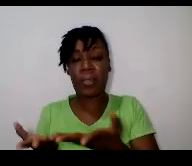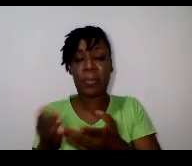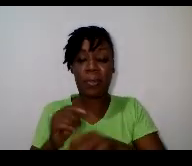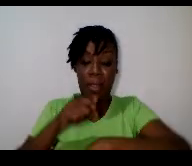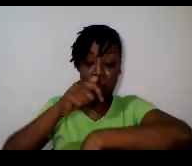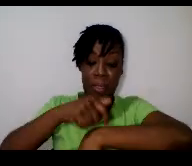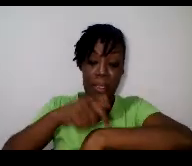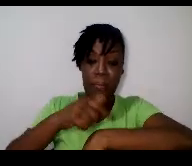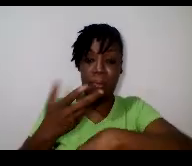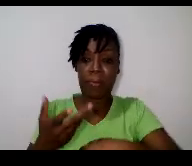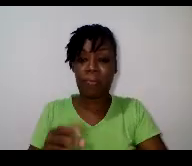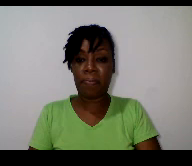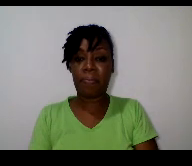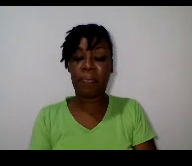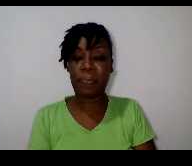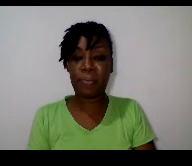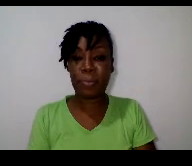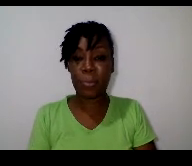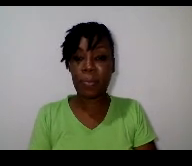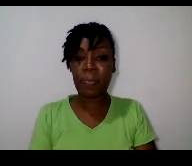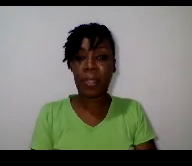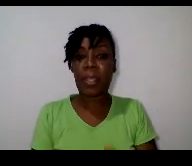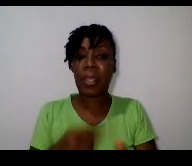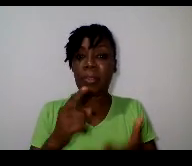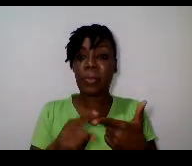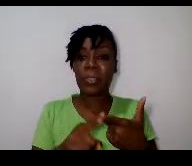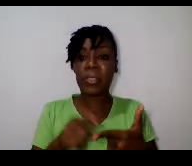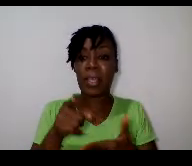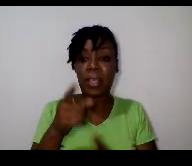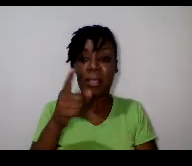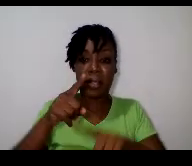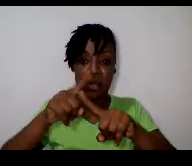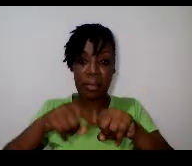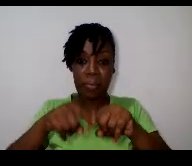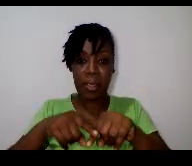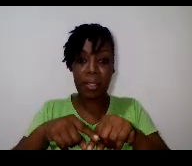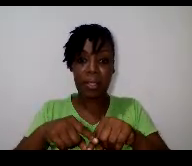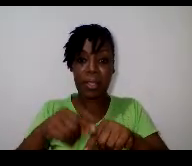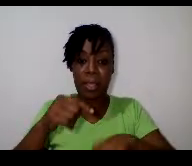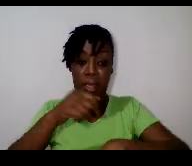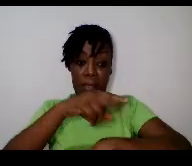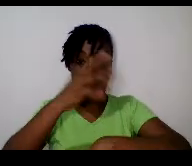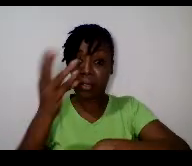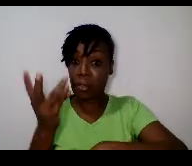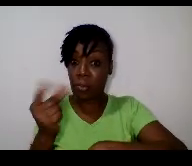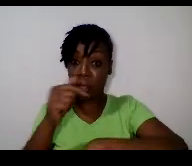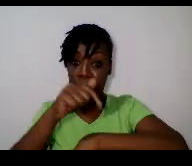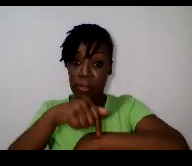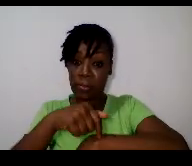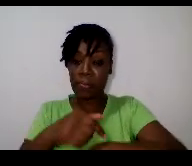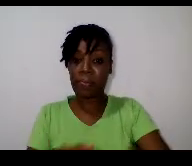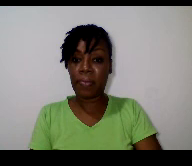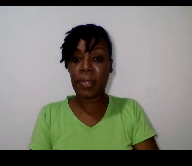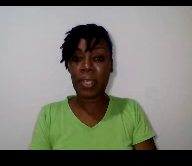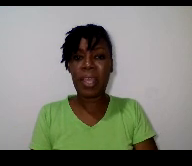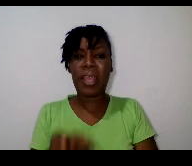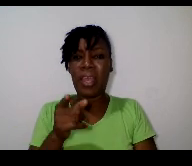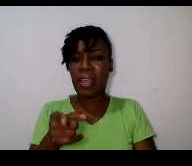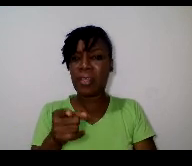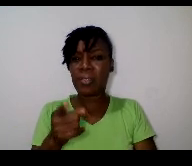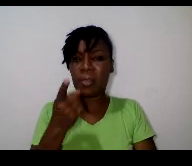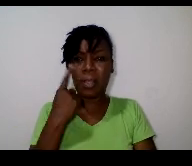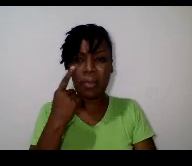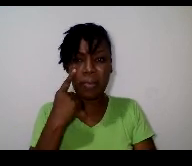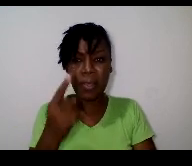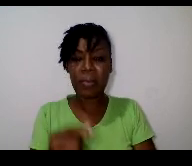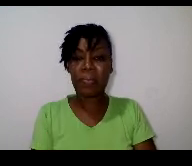llevar la cuenta ahí de que duerma las horas, la cantidad de horas recomendada. Eso lo van a encontrar muy explícito